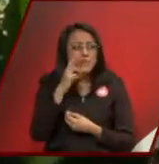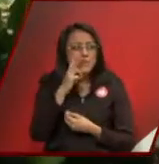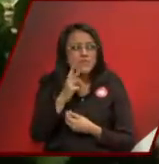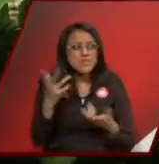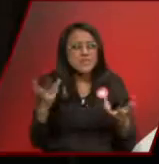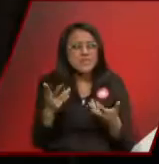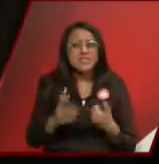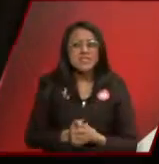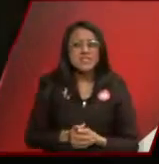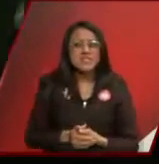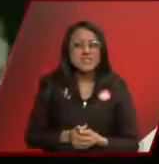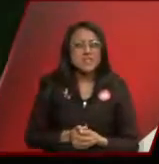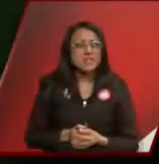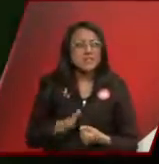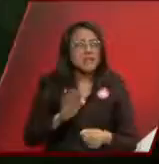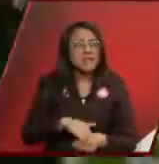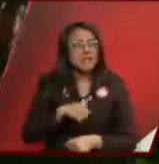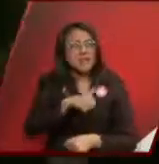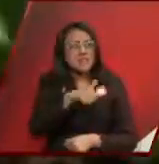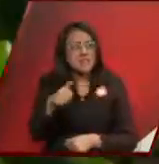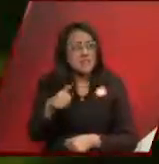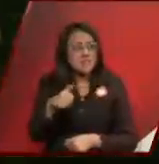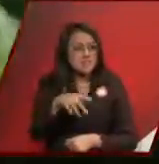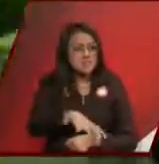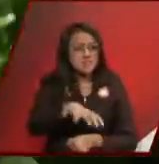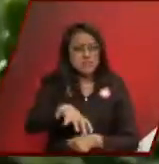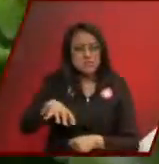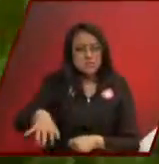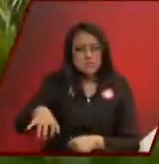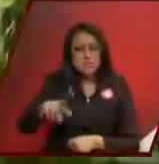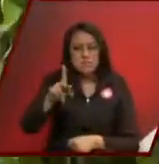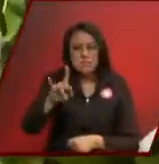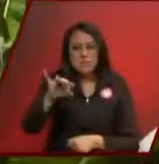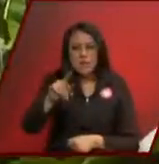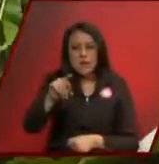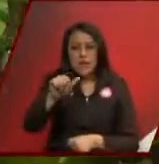Melquiades es uno de los más de 600 productores de la comunidad de Tilapa.